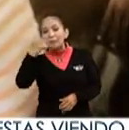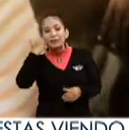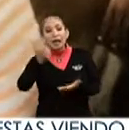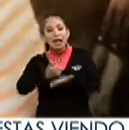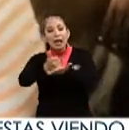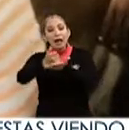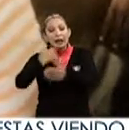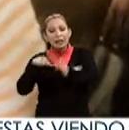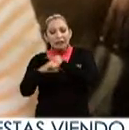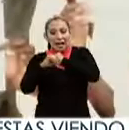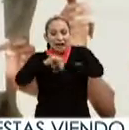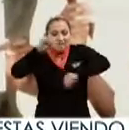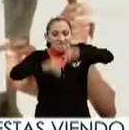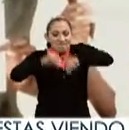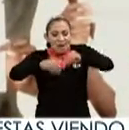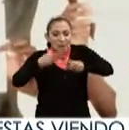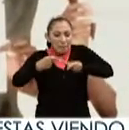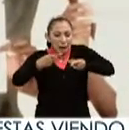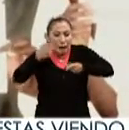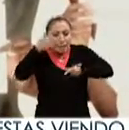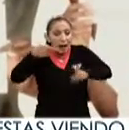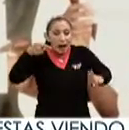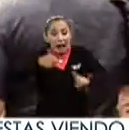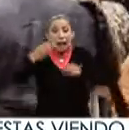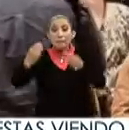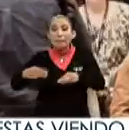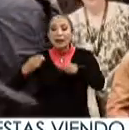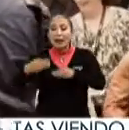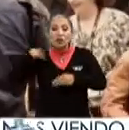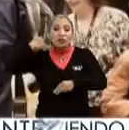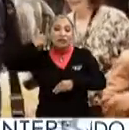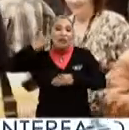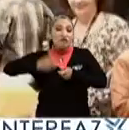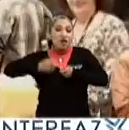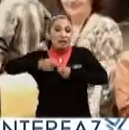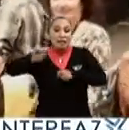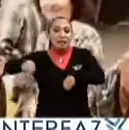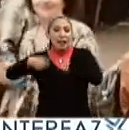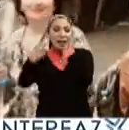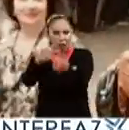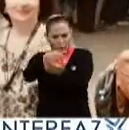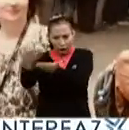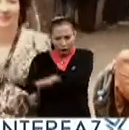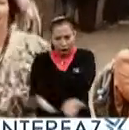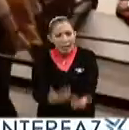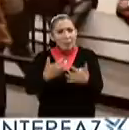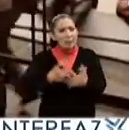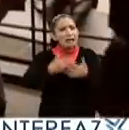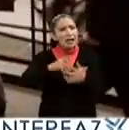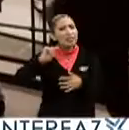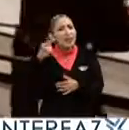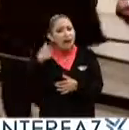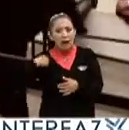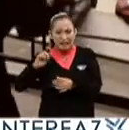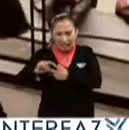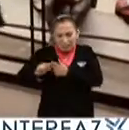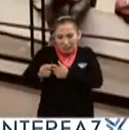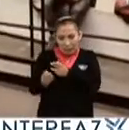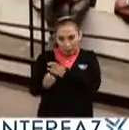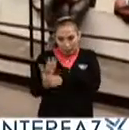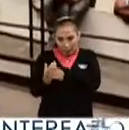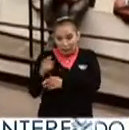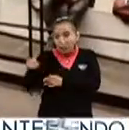desarrollo de aplicaciones y servicios destinados al mercado de la telefonía. Se les brinda el espacio a las empresas tecnológicas recién creadas